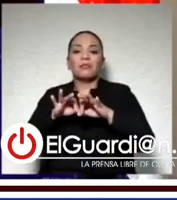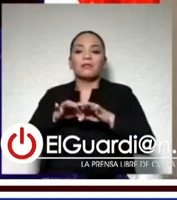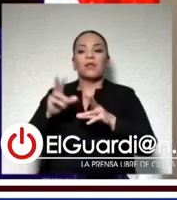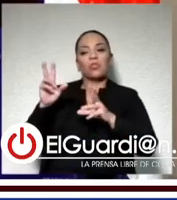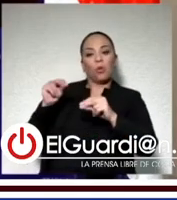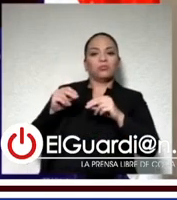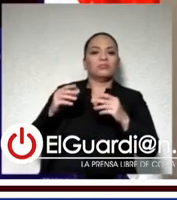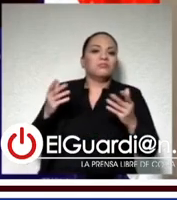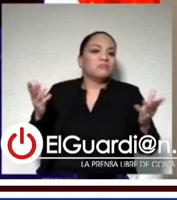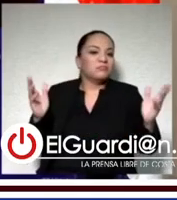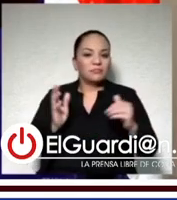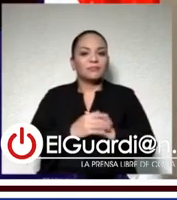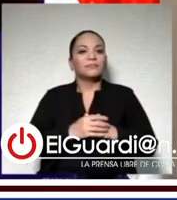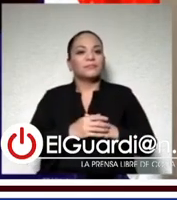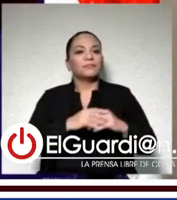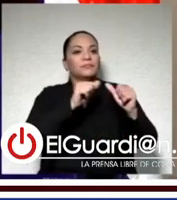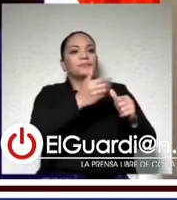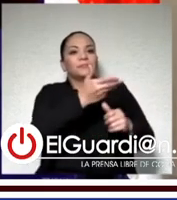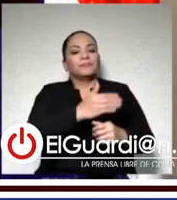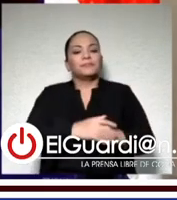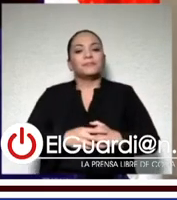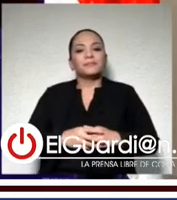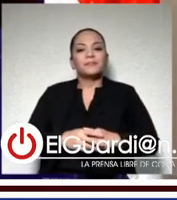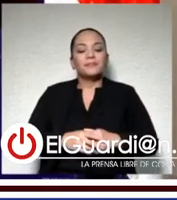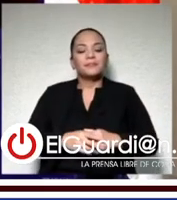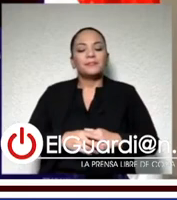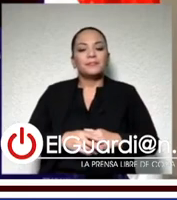los veo, pero no, a ver, dele, por favor.